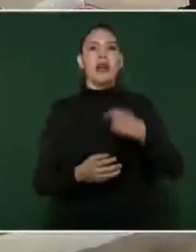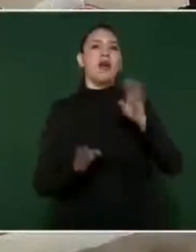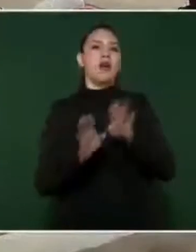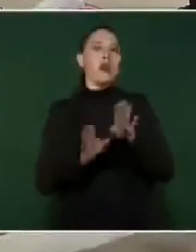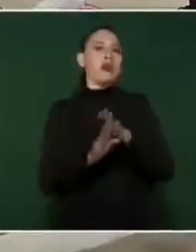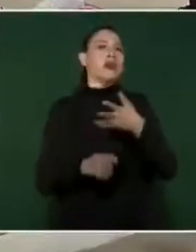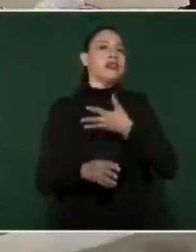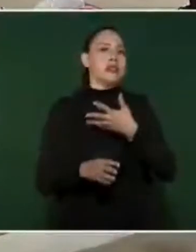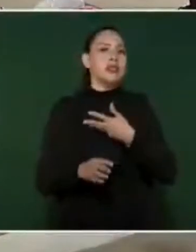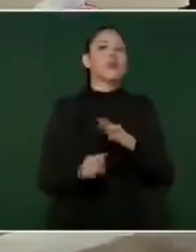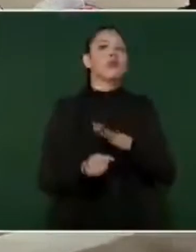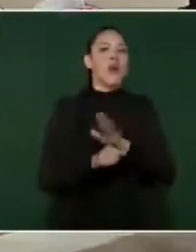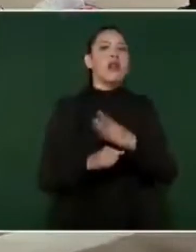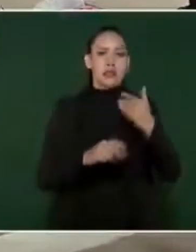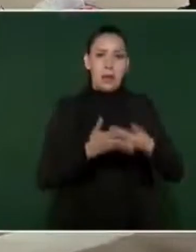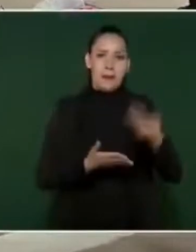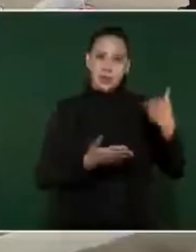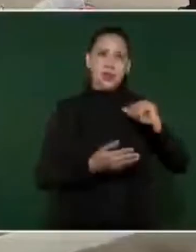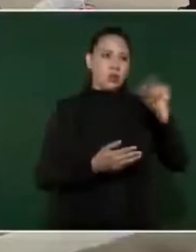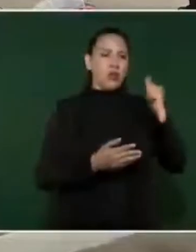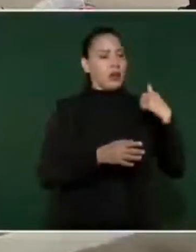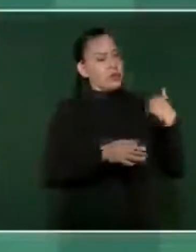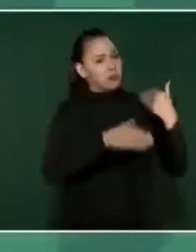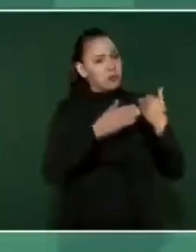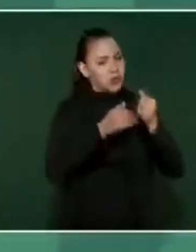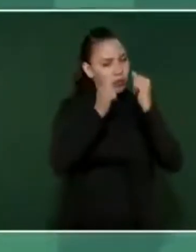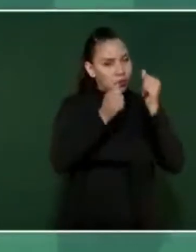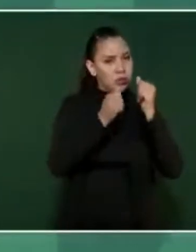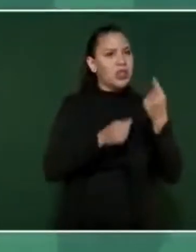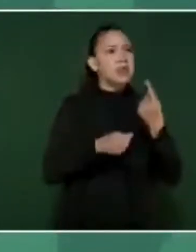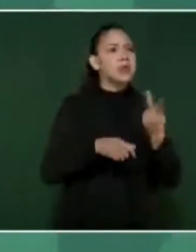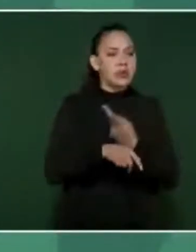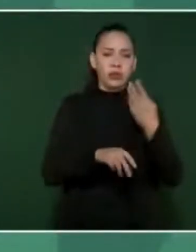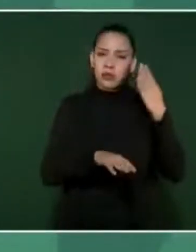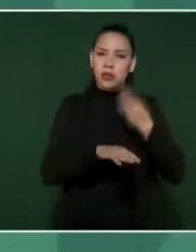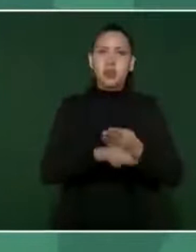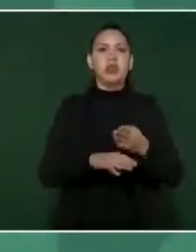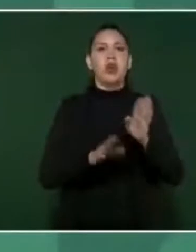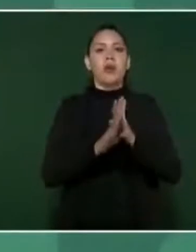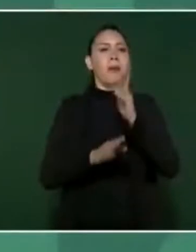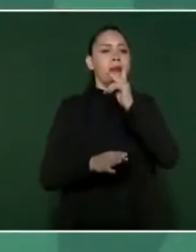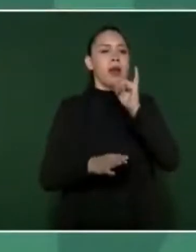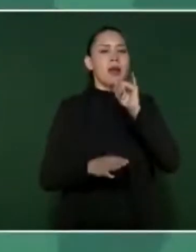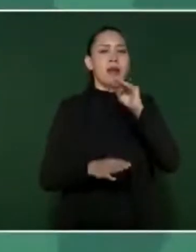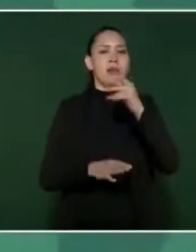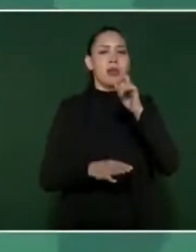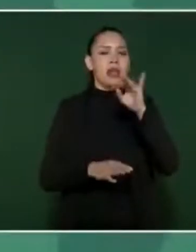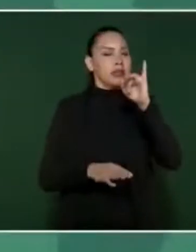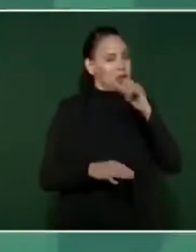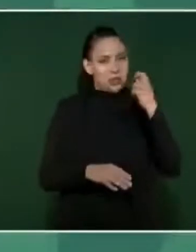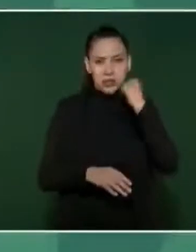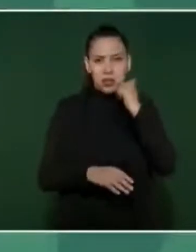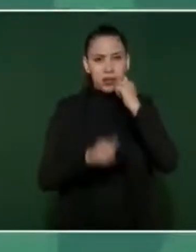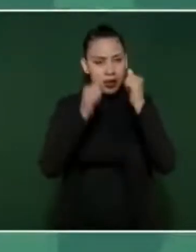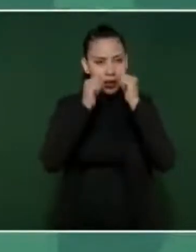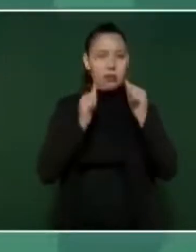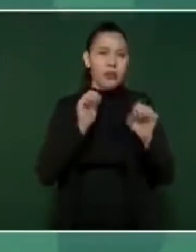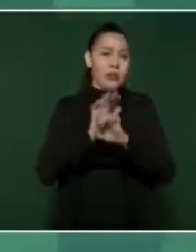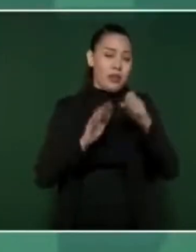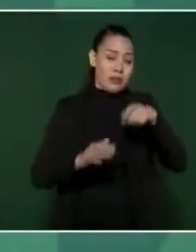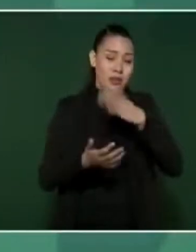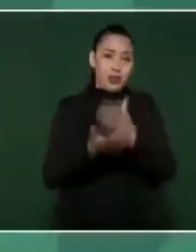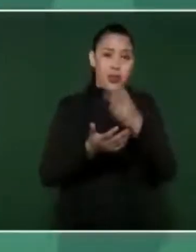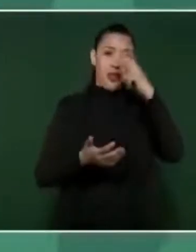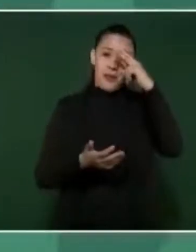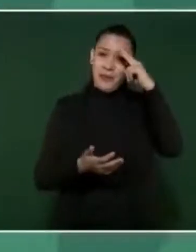procesos muy avanzados, no hay prácticamente impunidad. Sin embargo, en el caso de Ciudad Victoria,